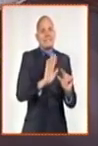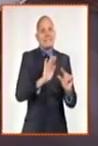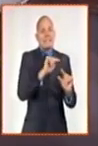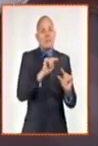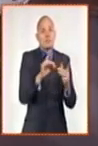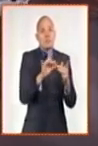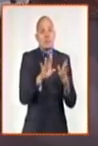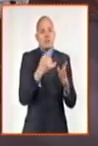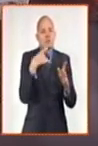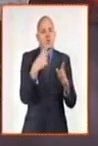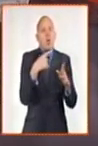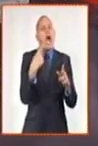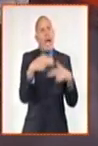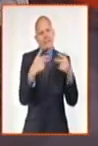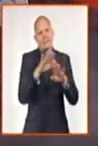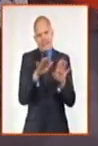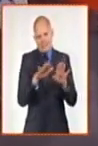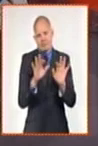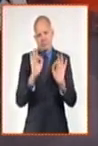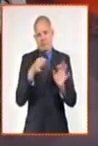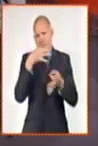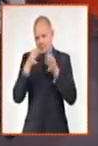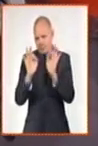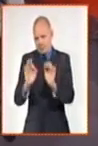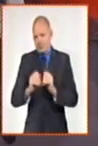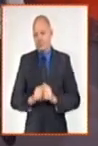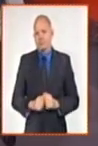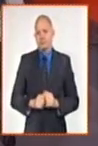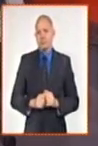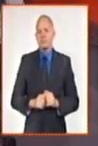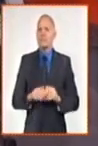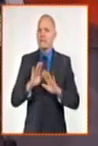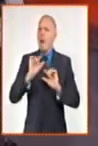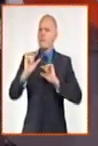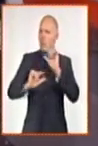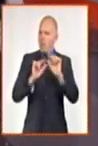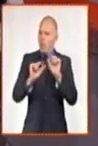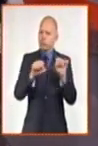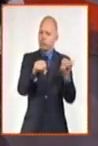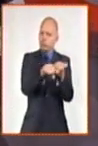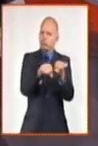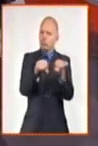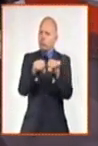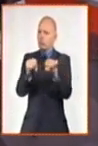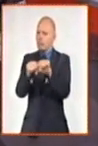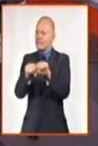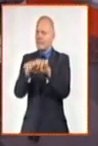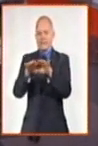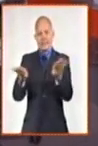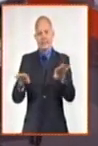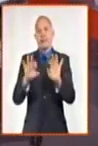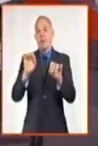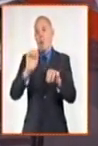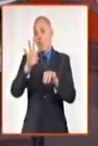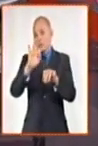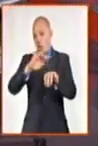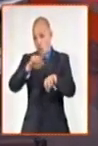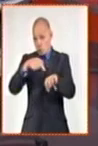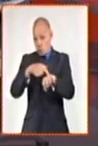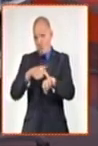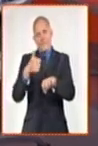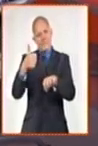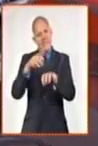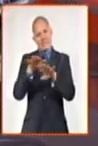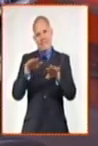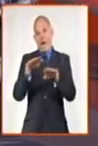dos sistemas, uno en la región occidental y uno en la región oriental, que se fueron interconectando y al final en 48 horas y 30 minutos pudimos tener